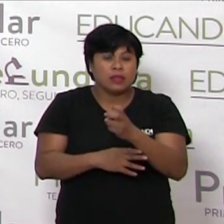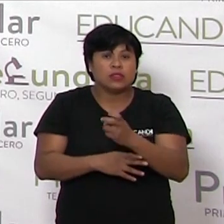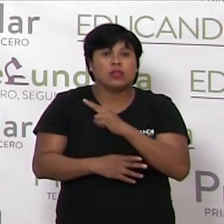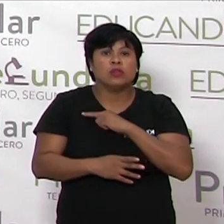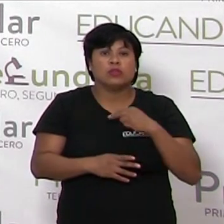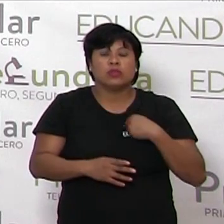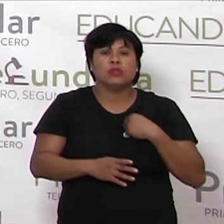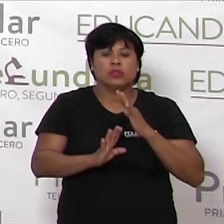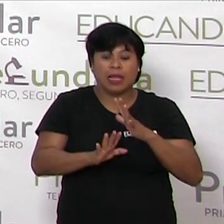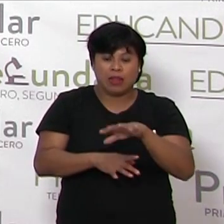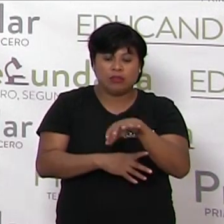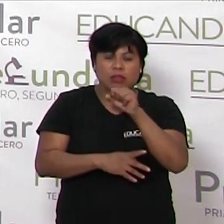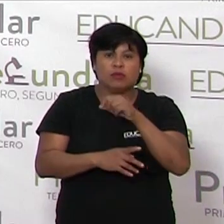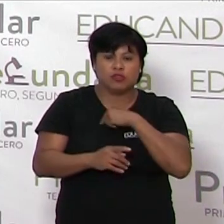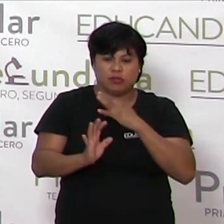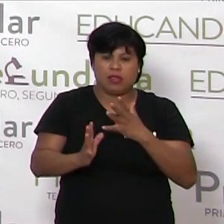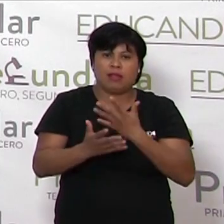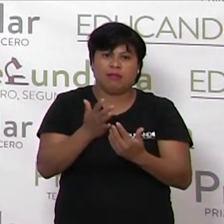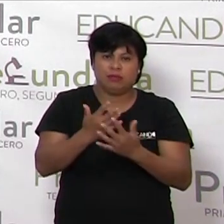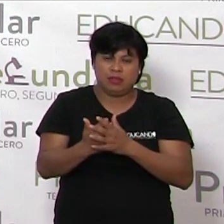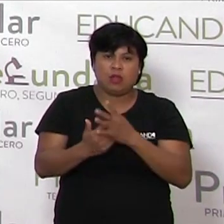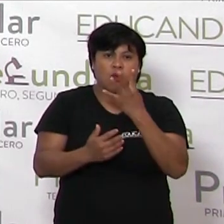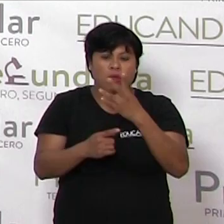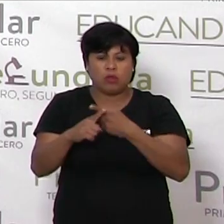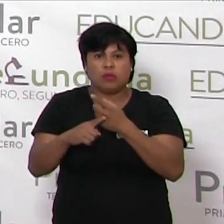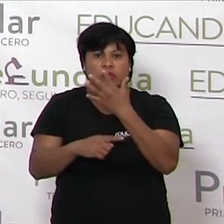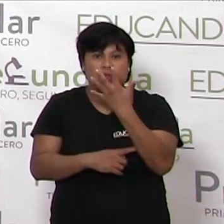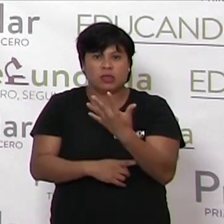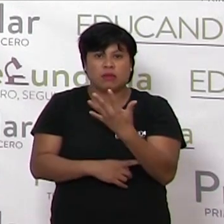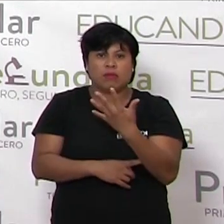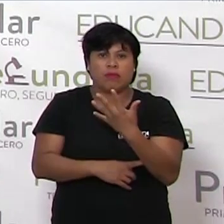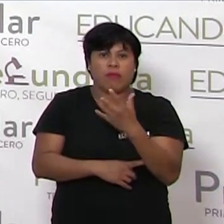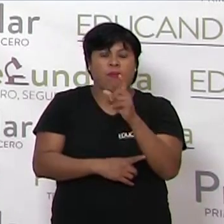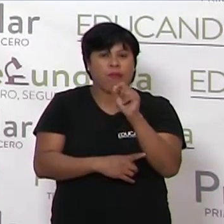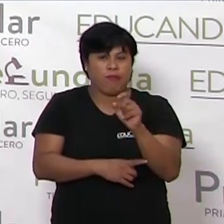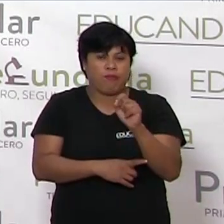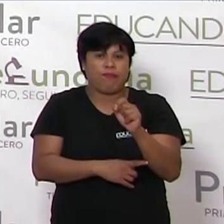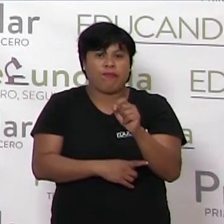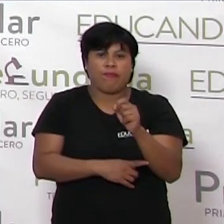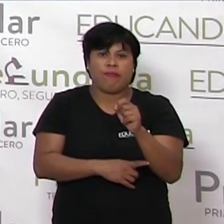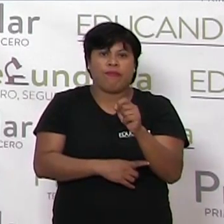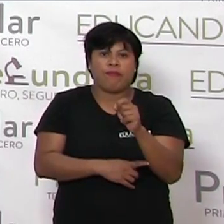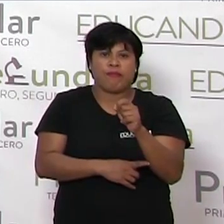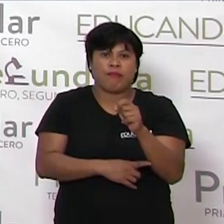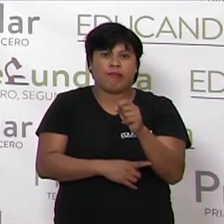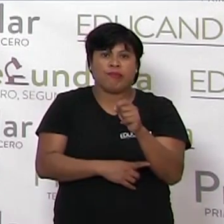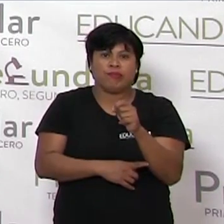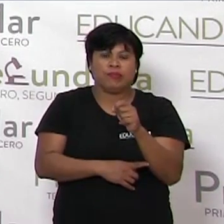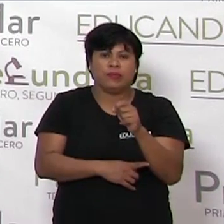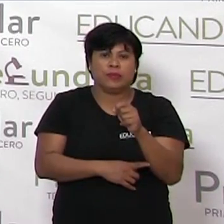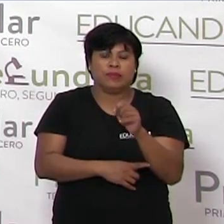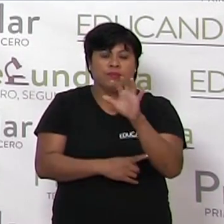proporcionalidad, que ya lo saqué, que ya lo establecí. 4 por 5 son 20.